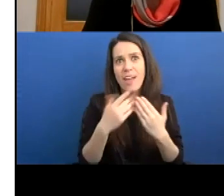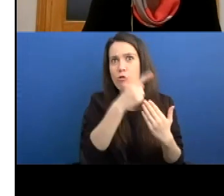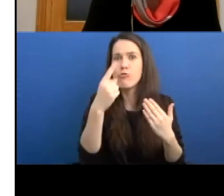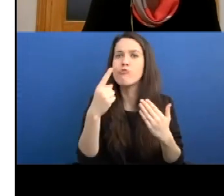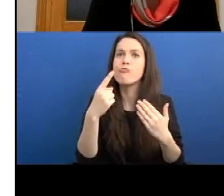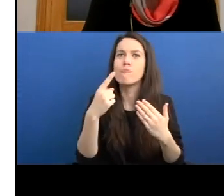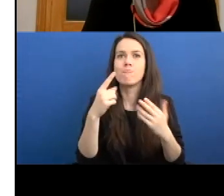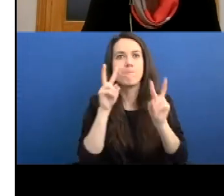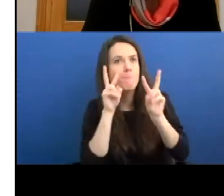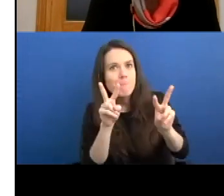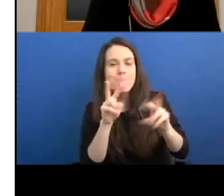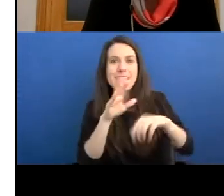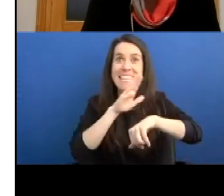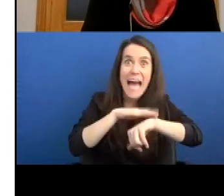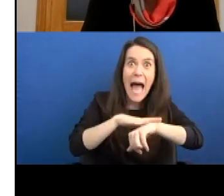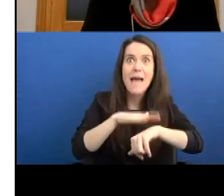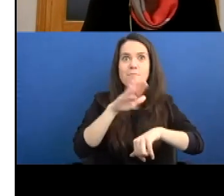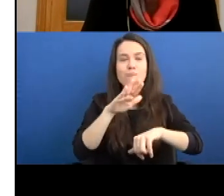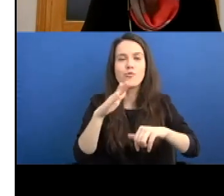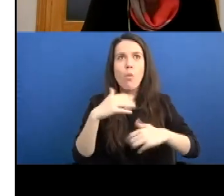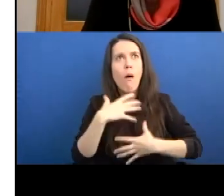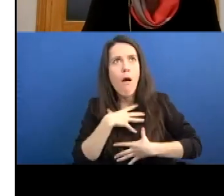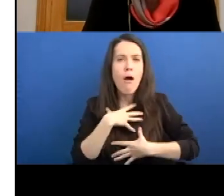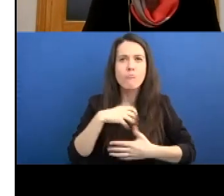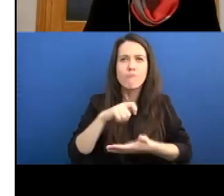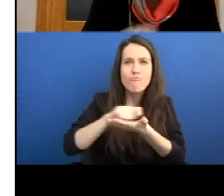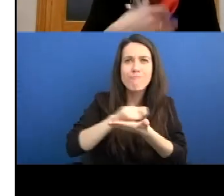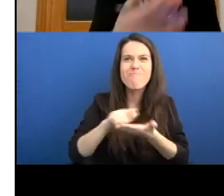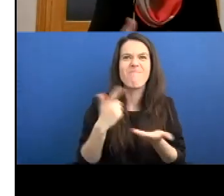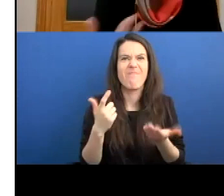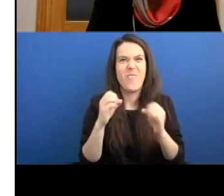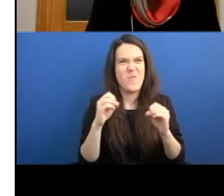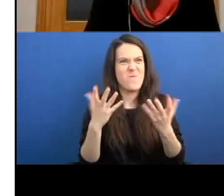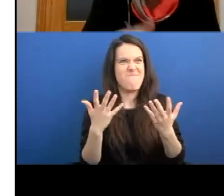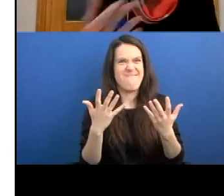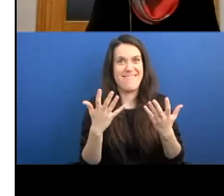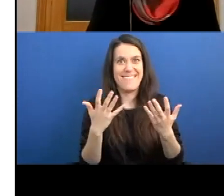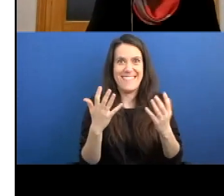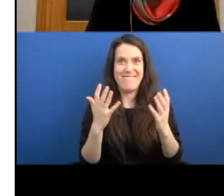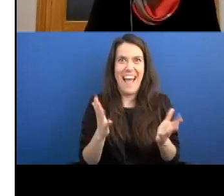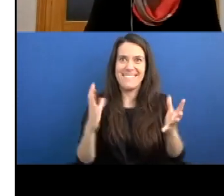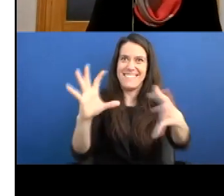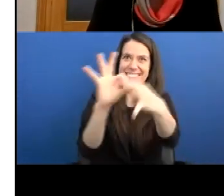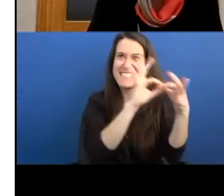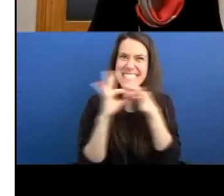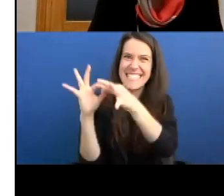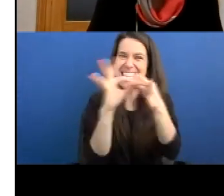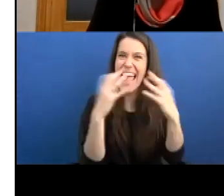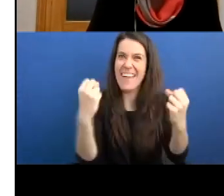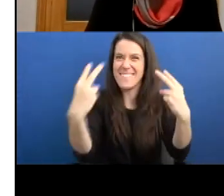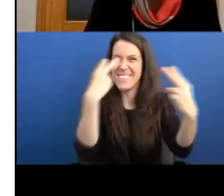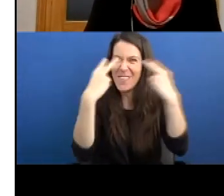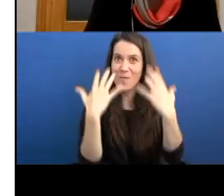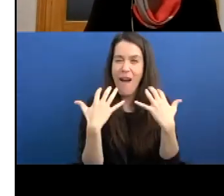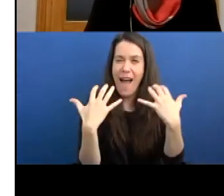han participado en este seminario, porque sin ustedes hubiéramos estado en un auditorio vacío, hubiéramos estado teniendo